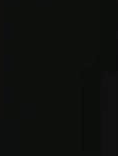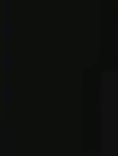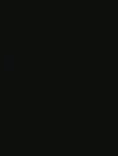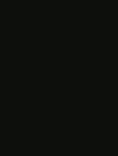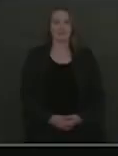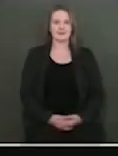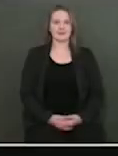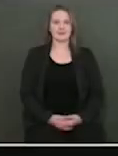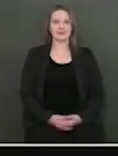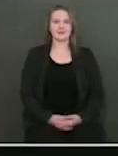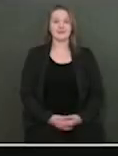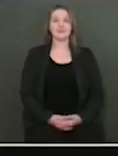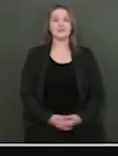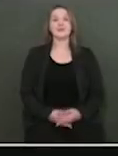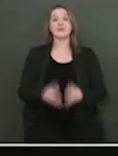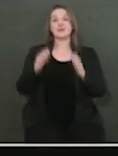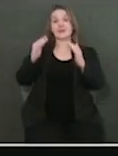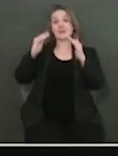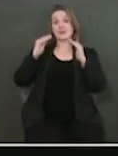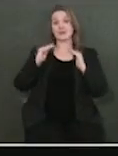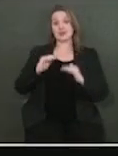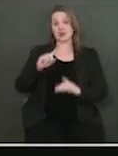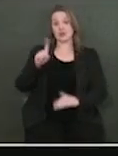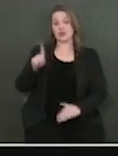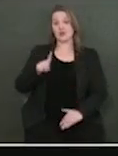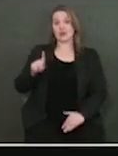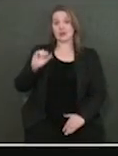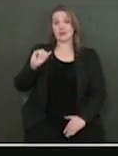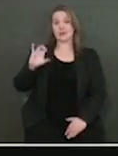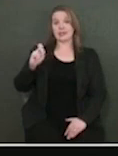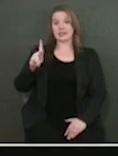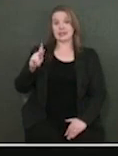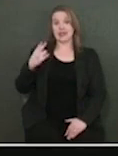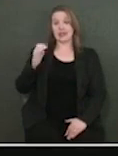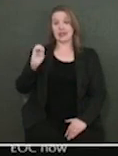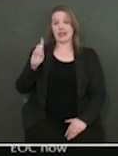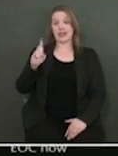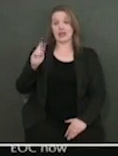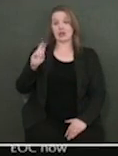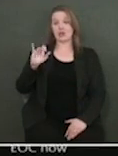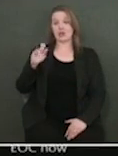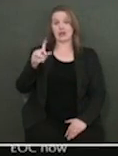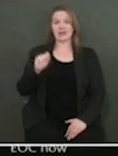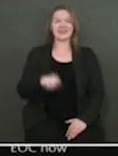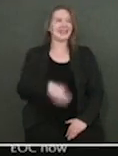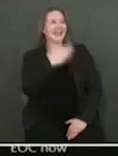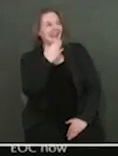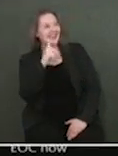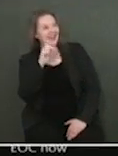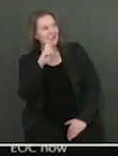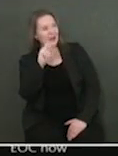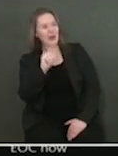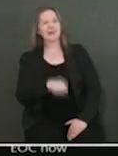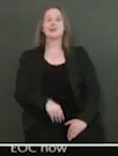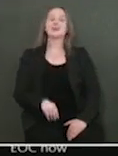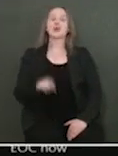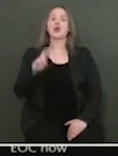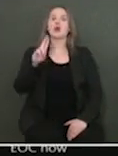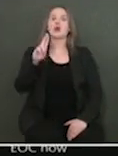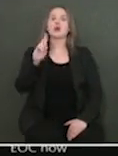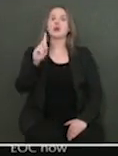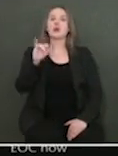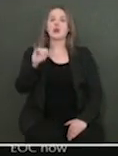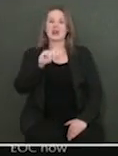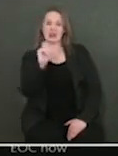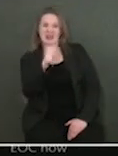Our next question comes to us from Zach Hedrick. Zach, go ahead. Thanks, Laura. Laura. Rudy, a couple questions for you